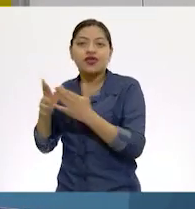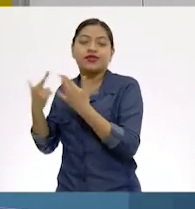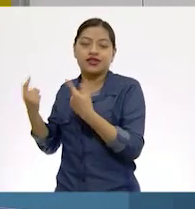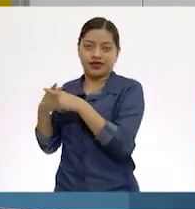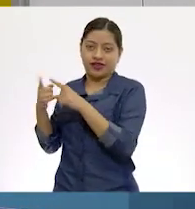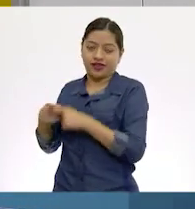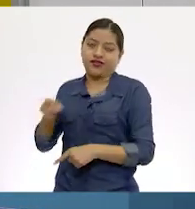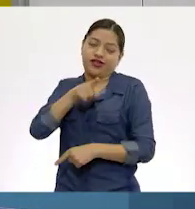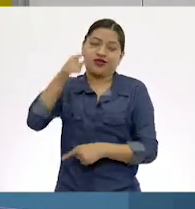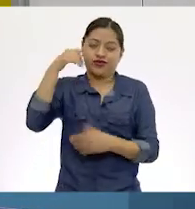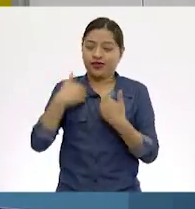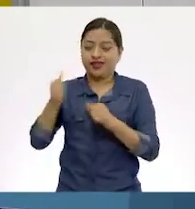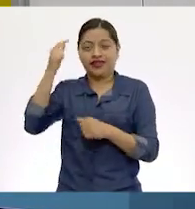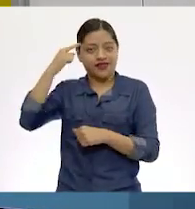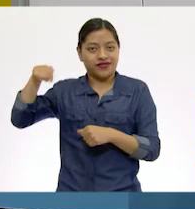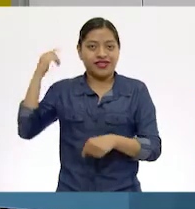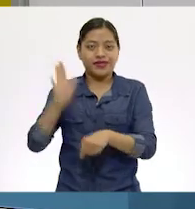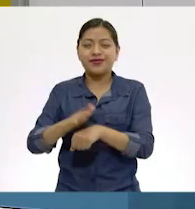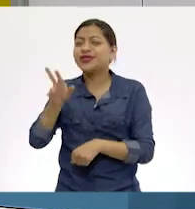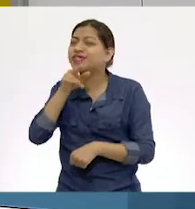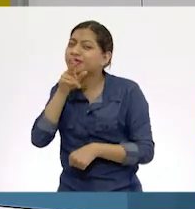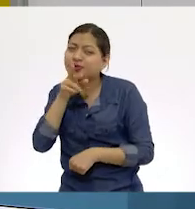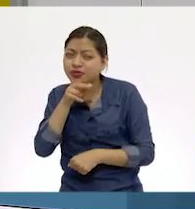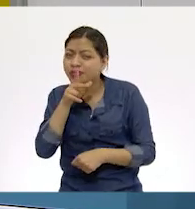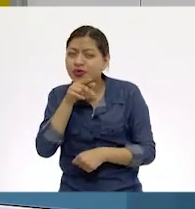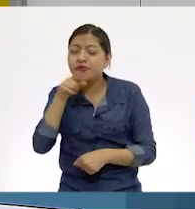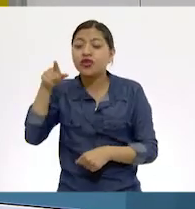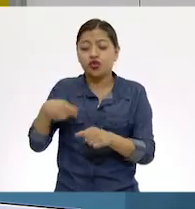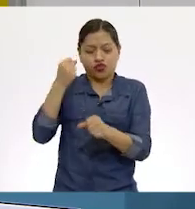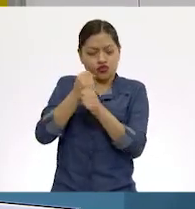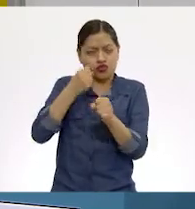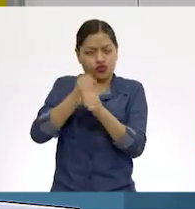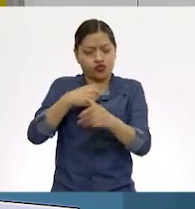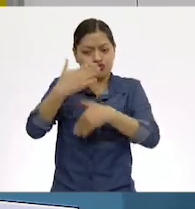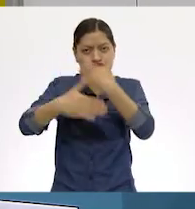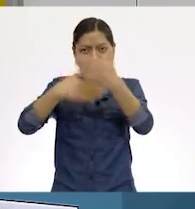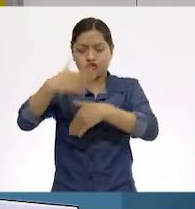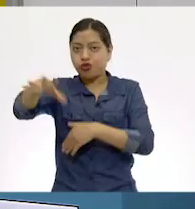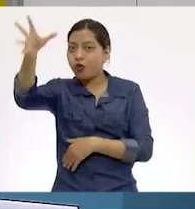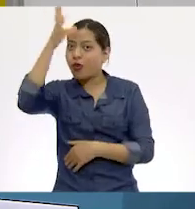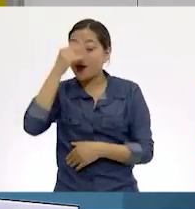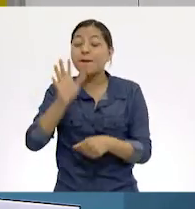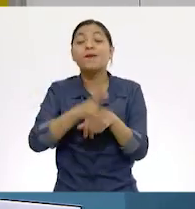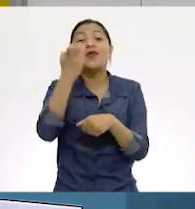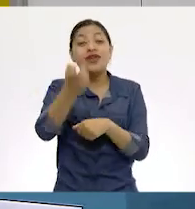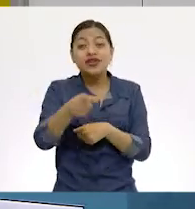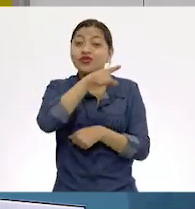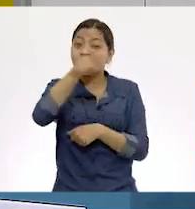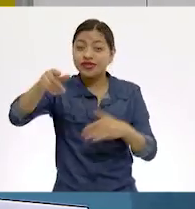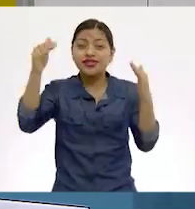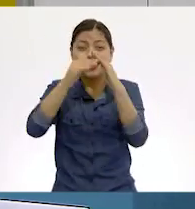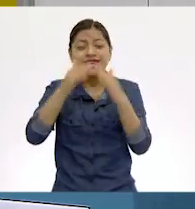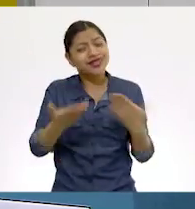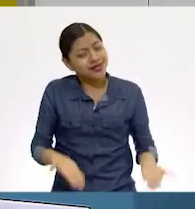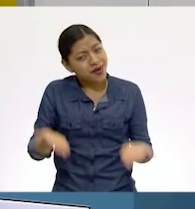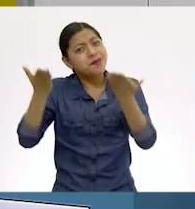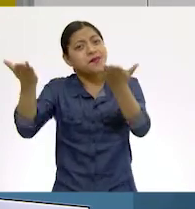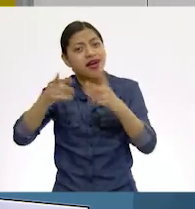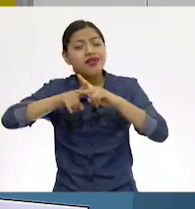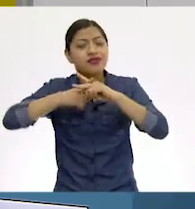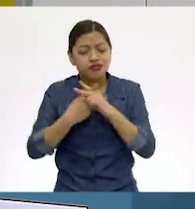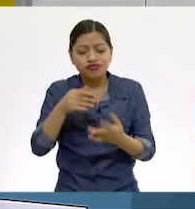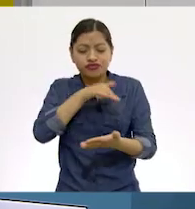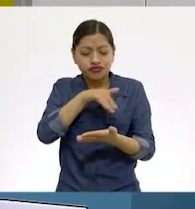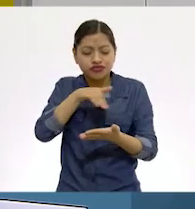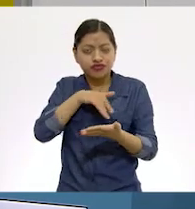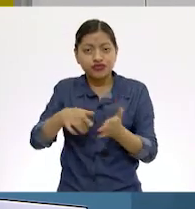Tom. Esto lo vas a aprender con la práctica. Por eso, en casa, no duden en comenzar a elaborar sus propios